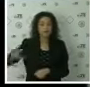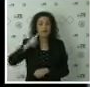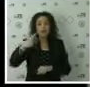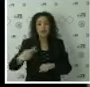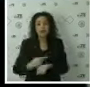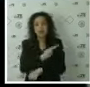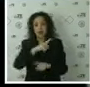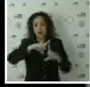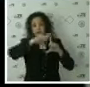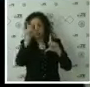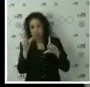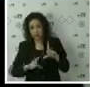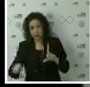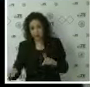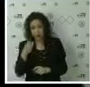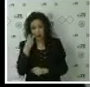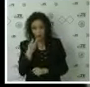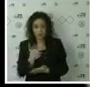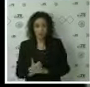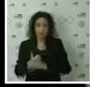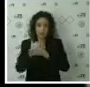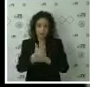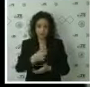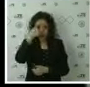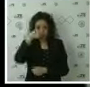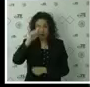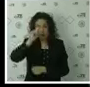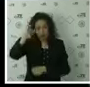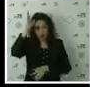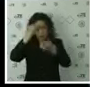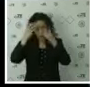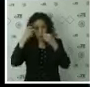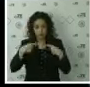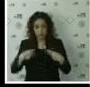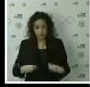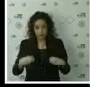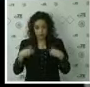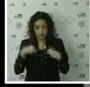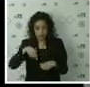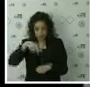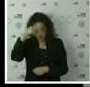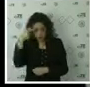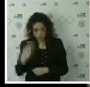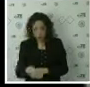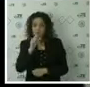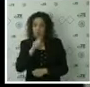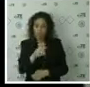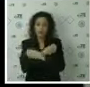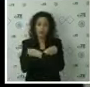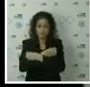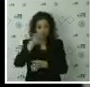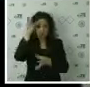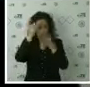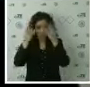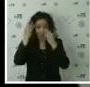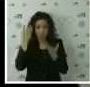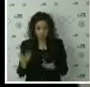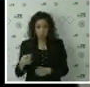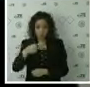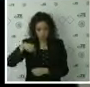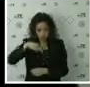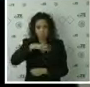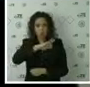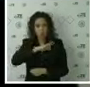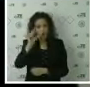se enriquece nuestra formación ciudadana al par de nuestra formación académica. Podemos ser unos buenos profesionistas, especialistas